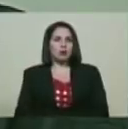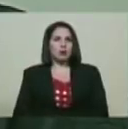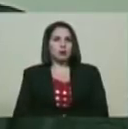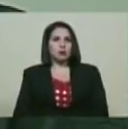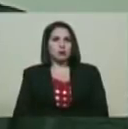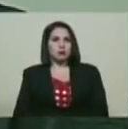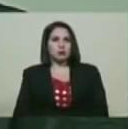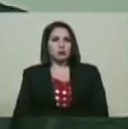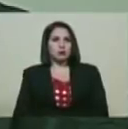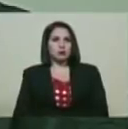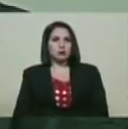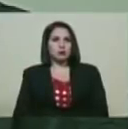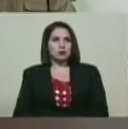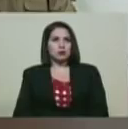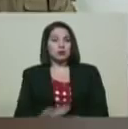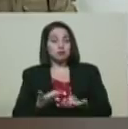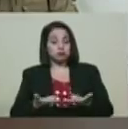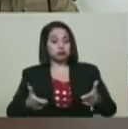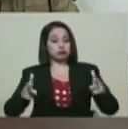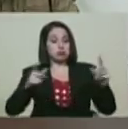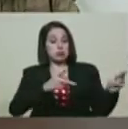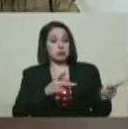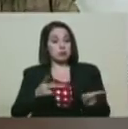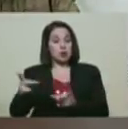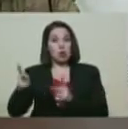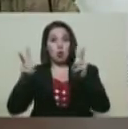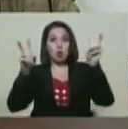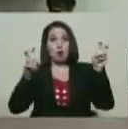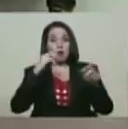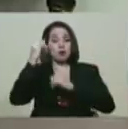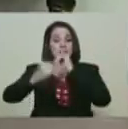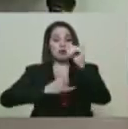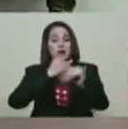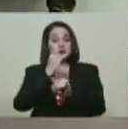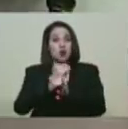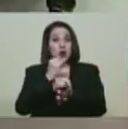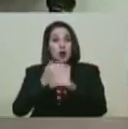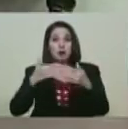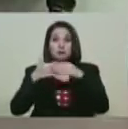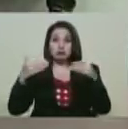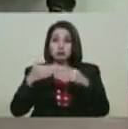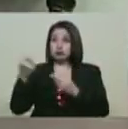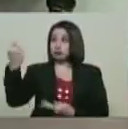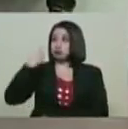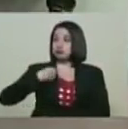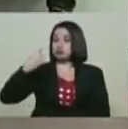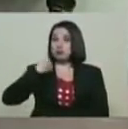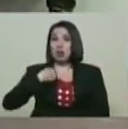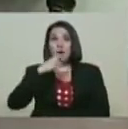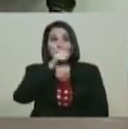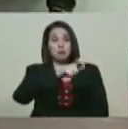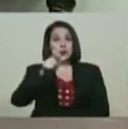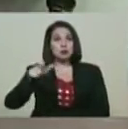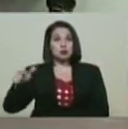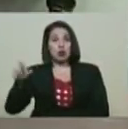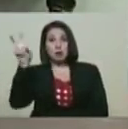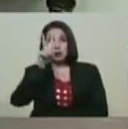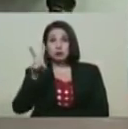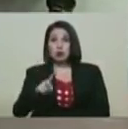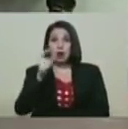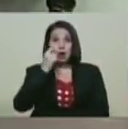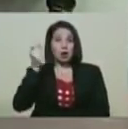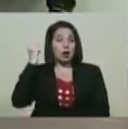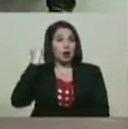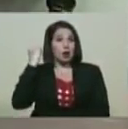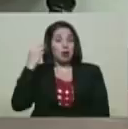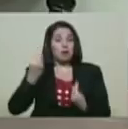inclusive darle la bienvenida y aceptar las remesas internacionales de aquellos venezolanos que viven en el exterior y